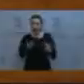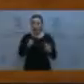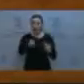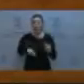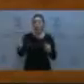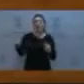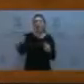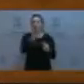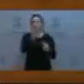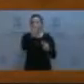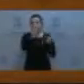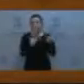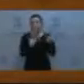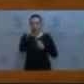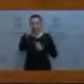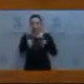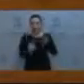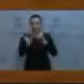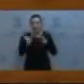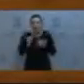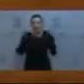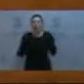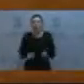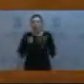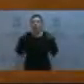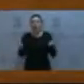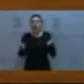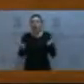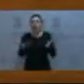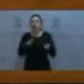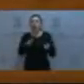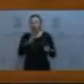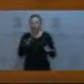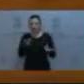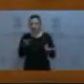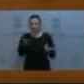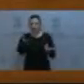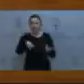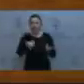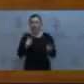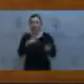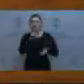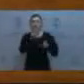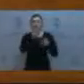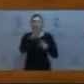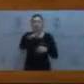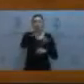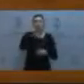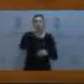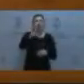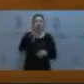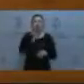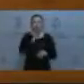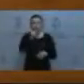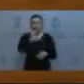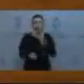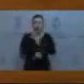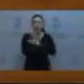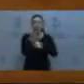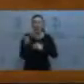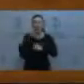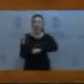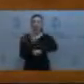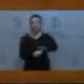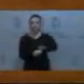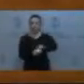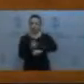10%. ¿Dónde están las campañas de promoción? ¿Dónde la potenciación de las tecnologías de la información en el medio rural? ¿Dónde la creación de un fondo de inversión a